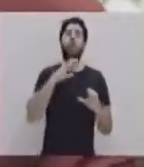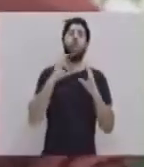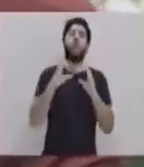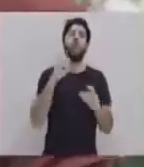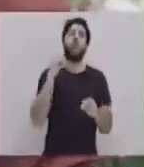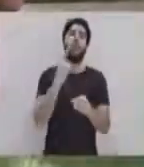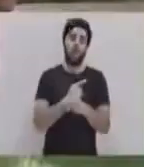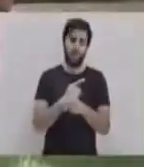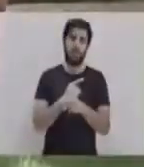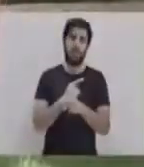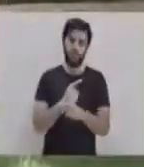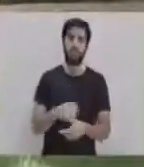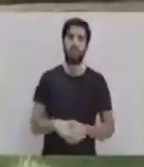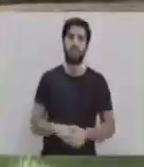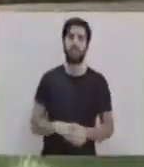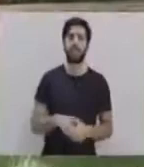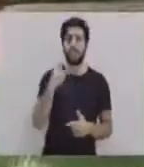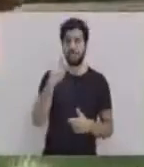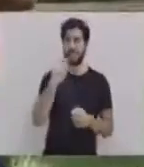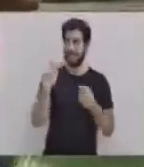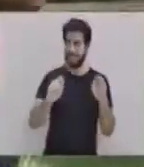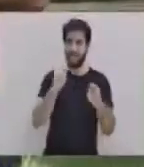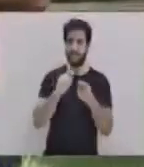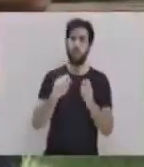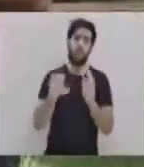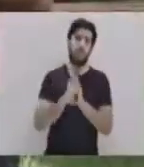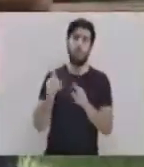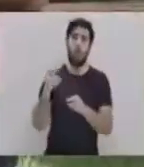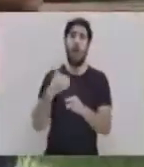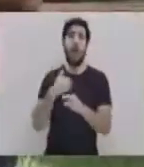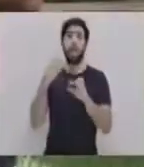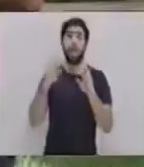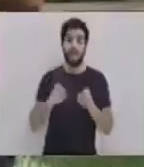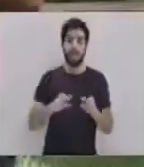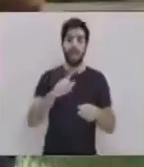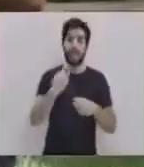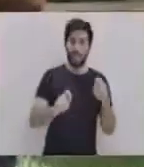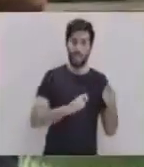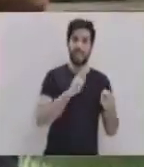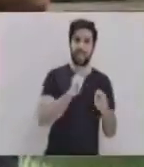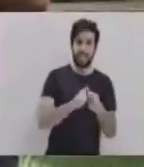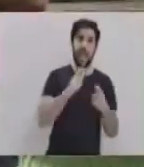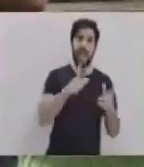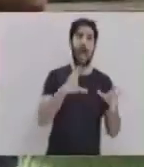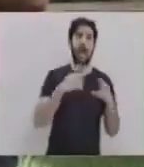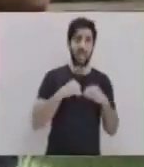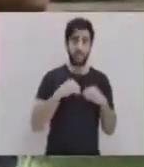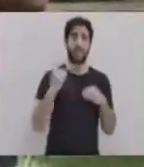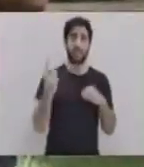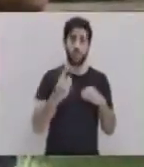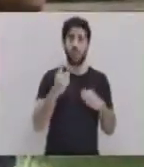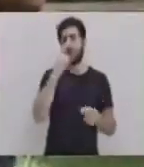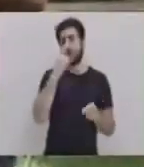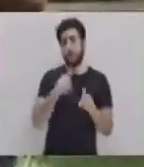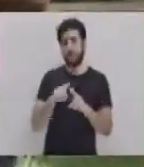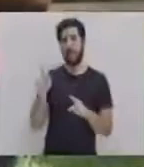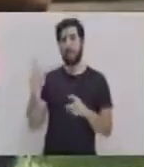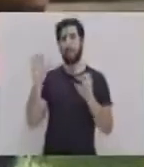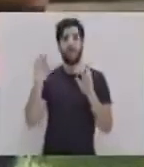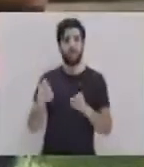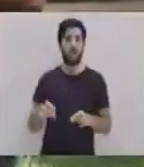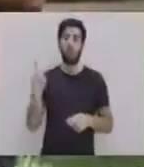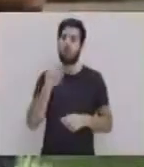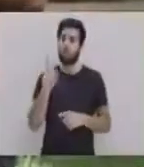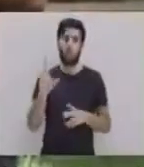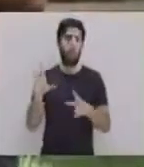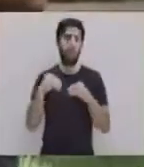comunicar para poder tener esa empatía, como usted dice. Exactamente, así como hay personas asertivas que que aceptan todo y no ofenden, también hay personas